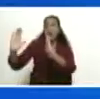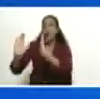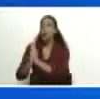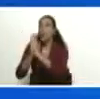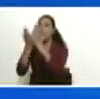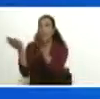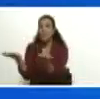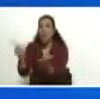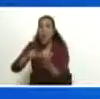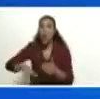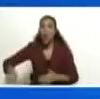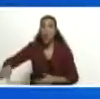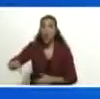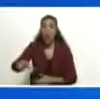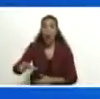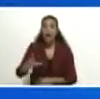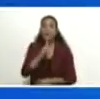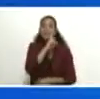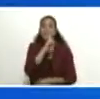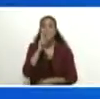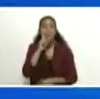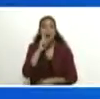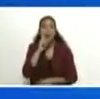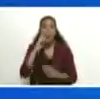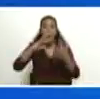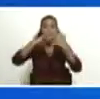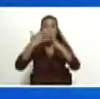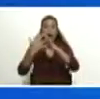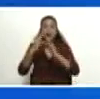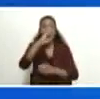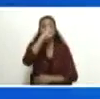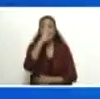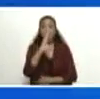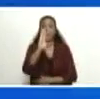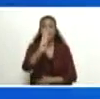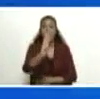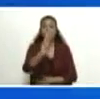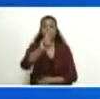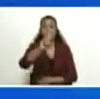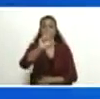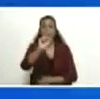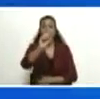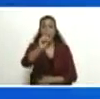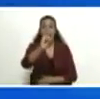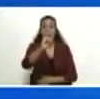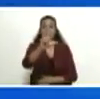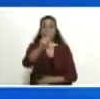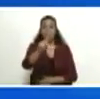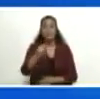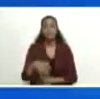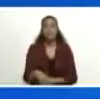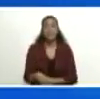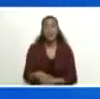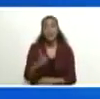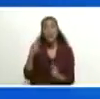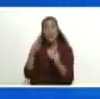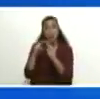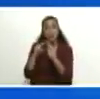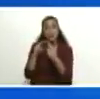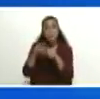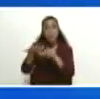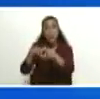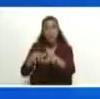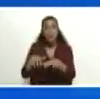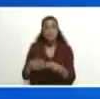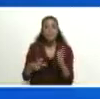allá en el sector Brasil, barrio Brasil de Cumaná, muy conocido, muy famoso, muy querido.